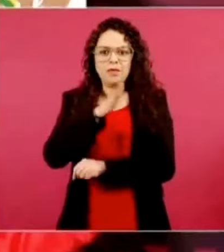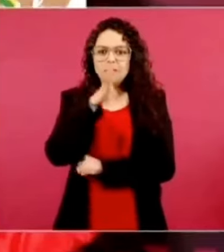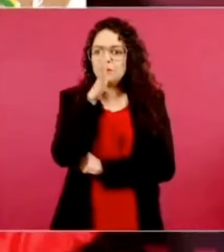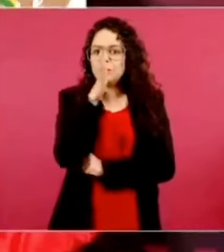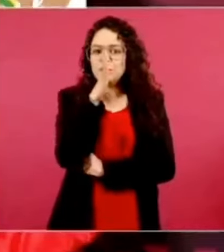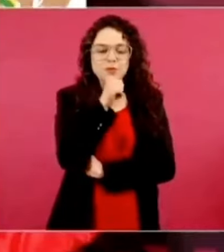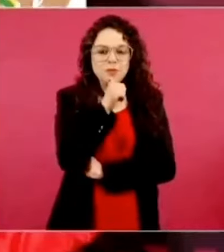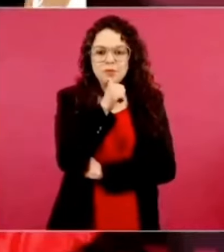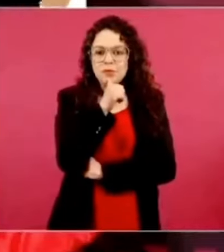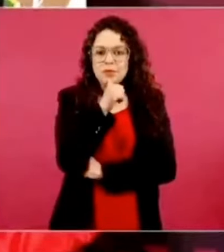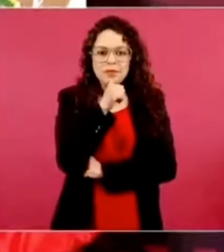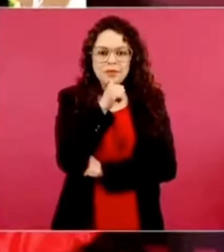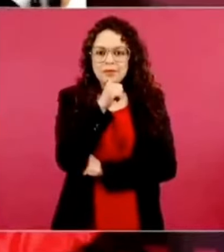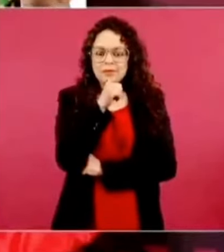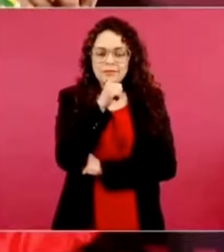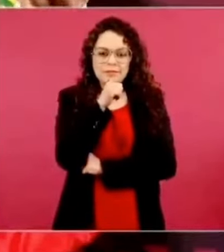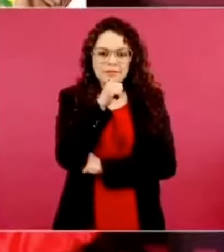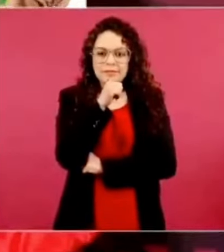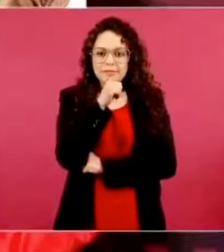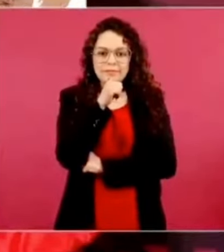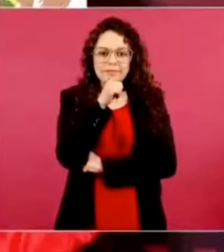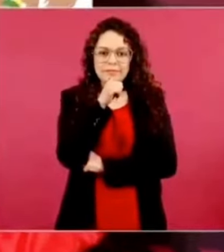ante un hecho